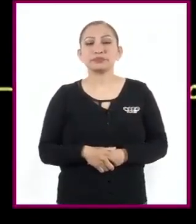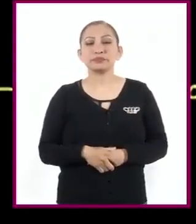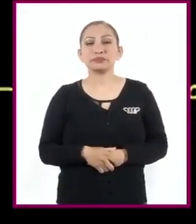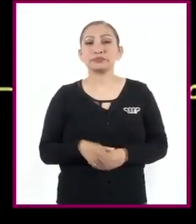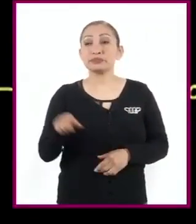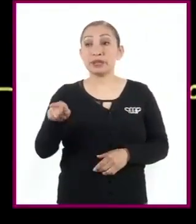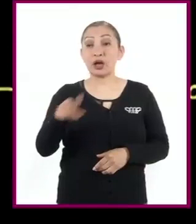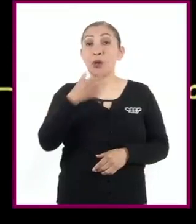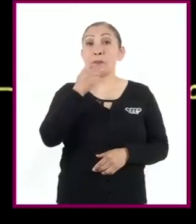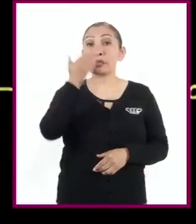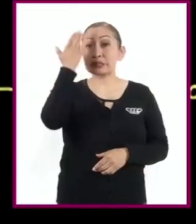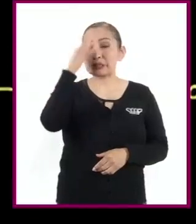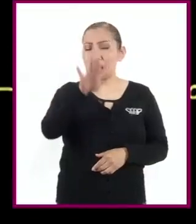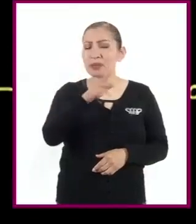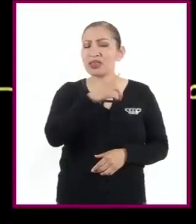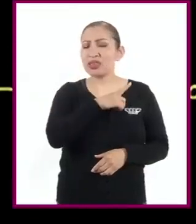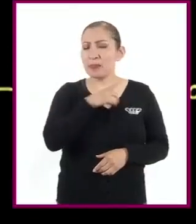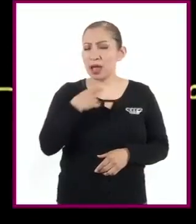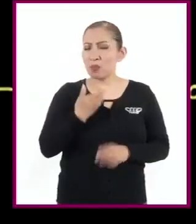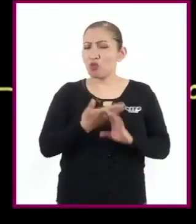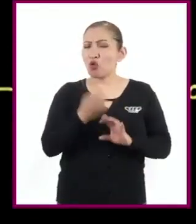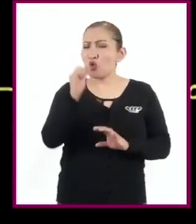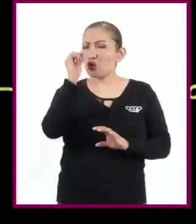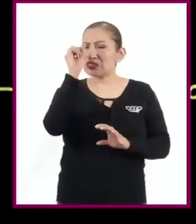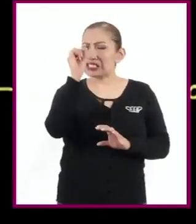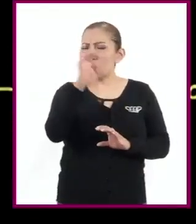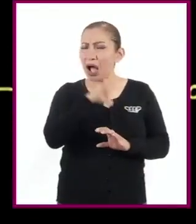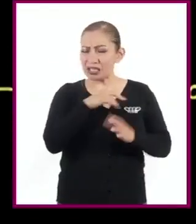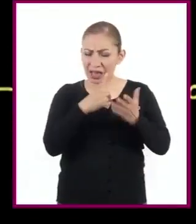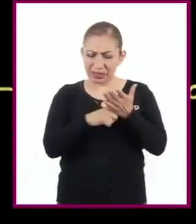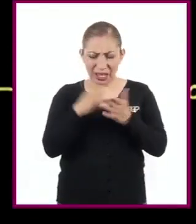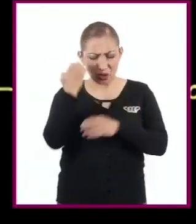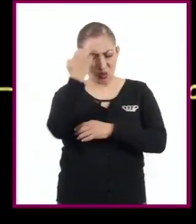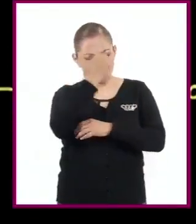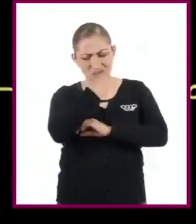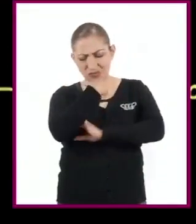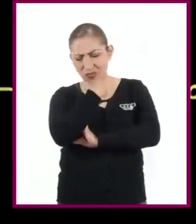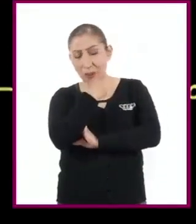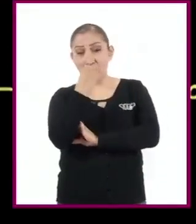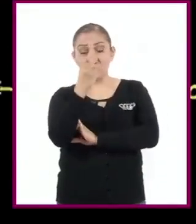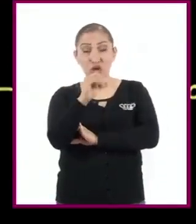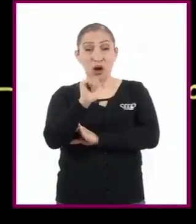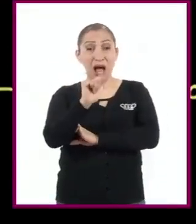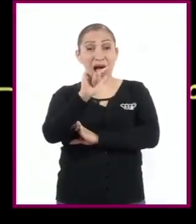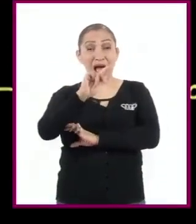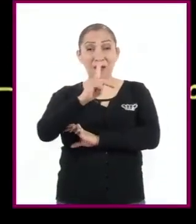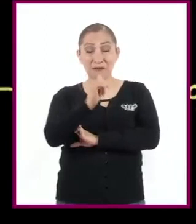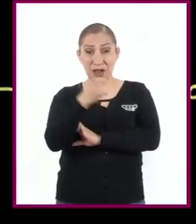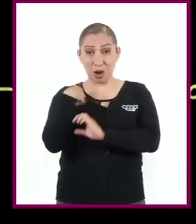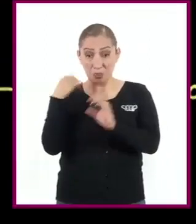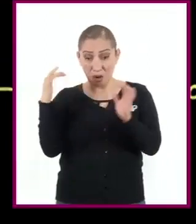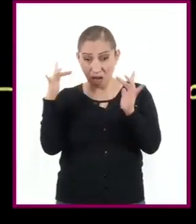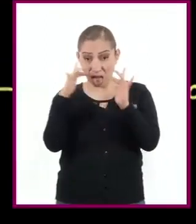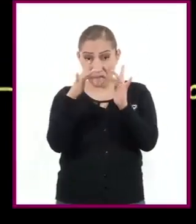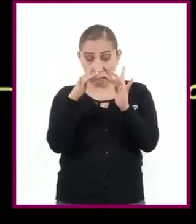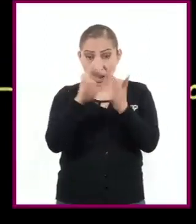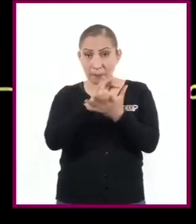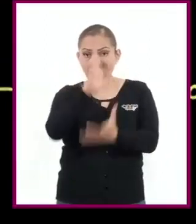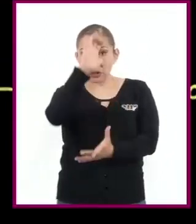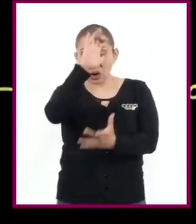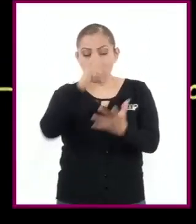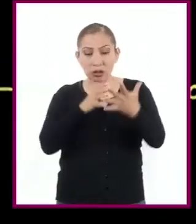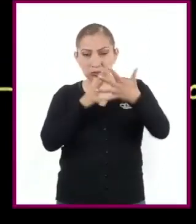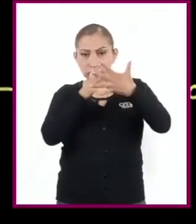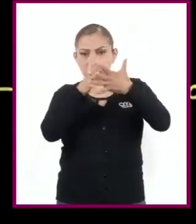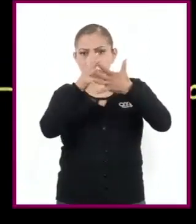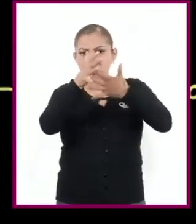Él sabía que tenía que ser muy pequeño porque no muchas partículas alfa interactuaban con él. La mayoría